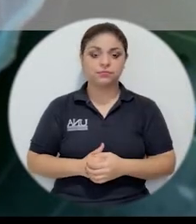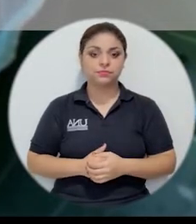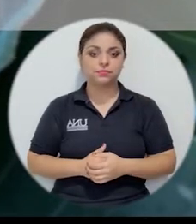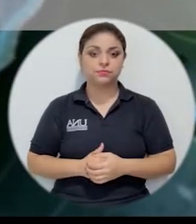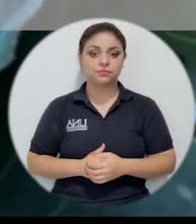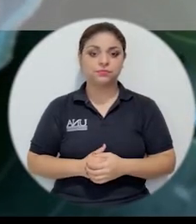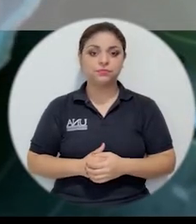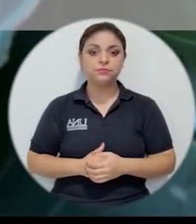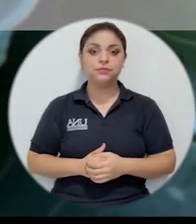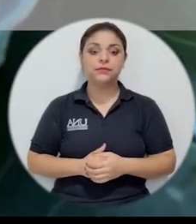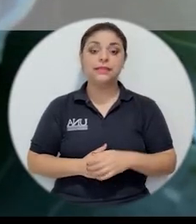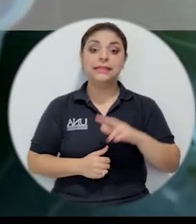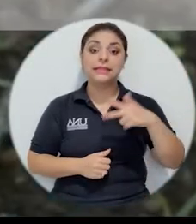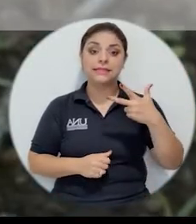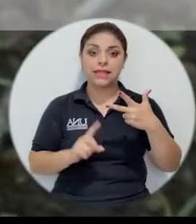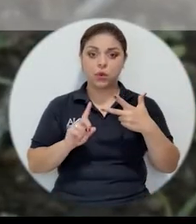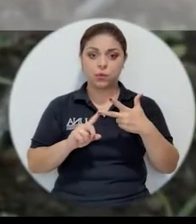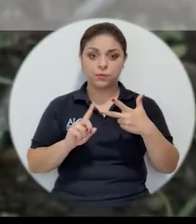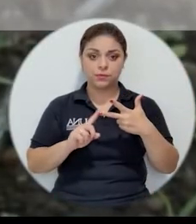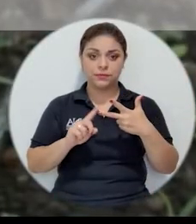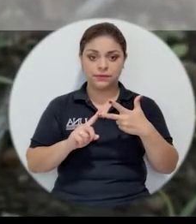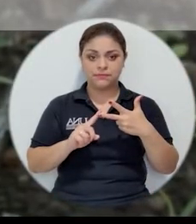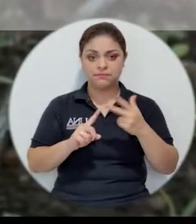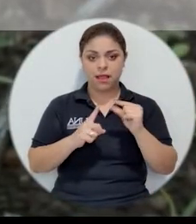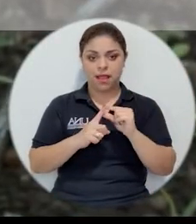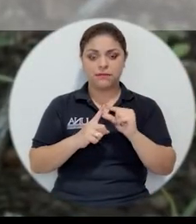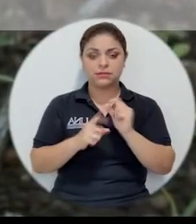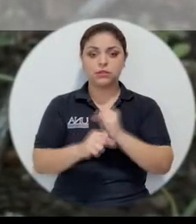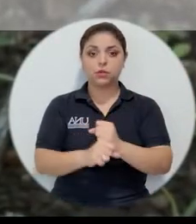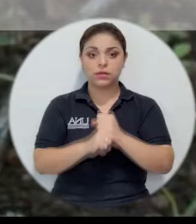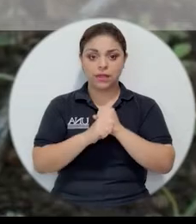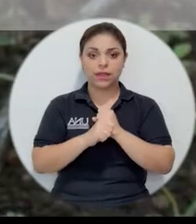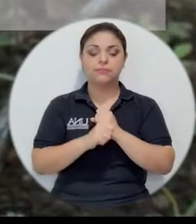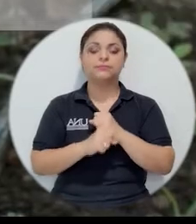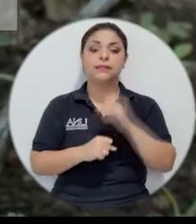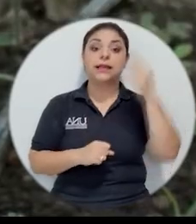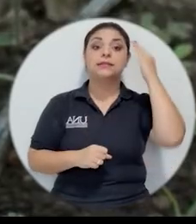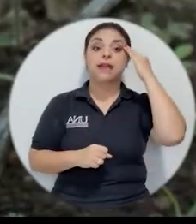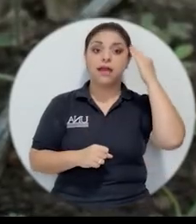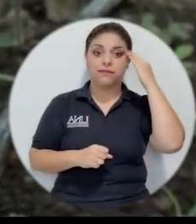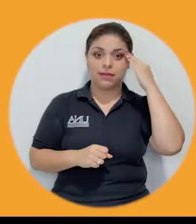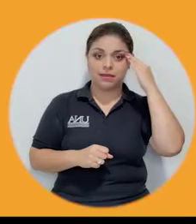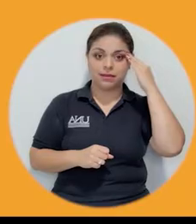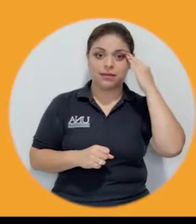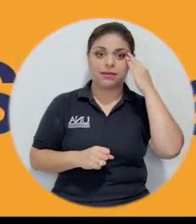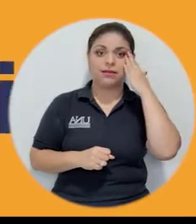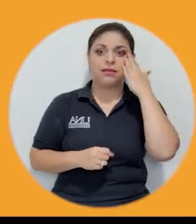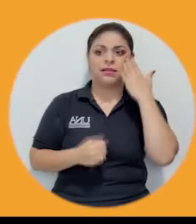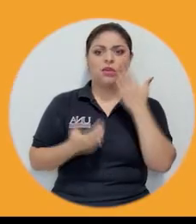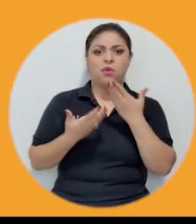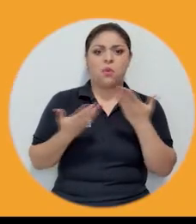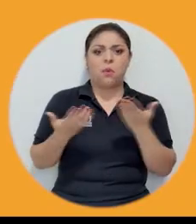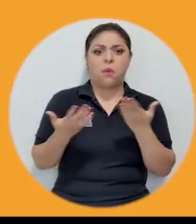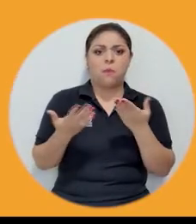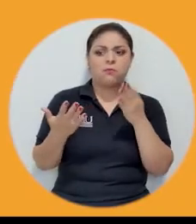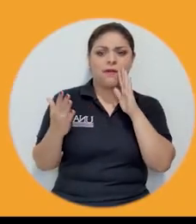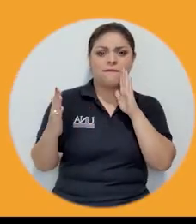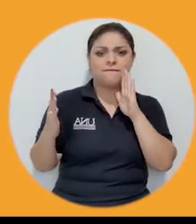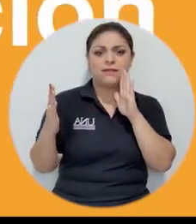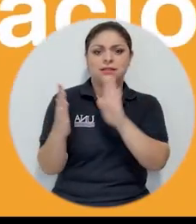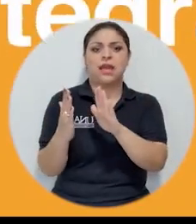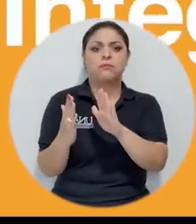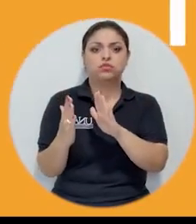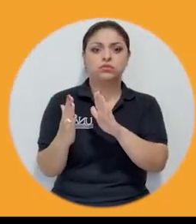país. Y el tercer elemento de ese concepto de seguridad es, con ese escenario, cómo es que le vamos a hacer frente a esa situación